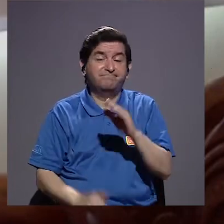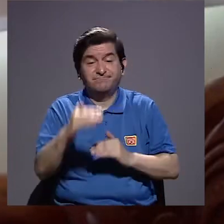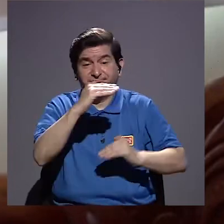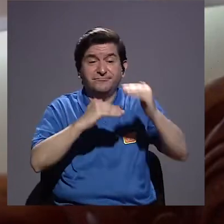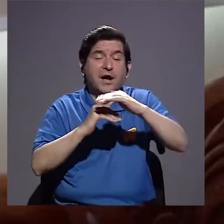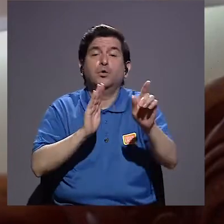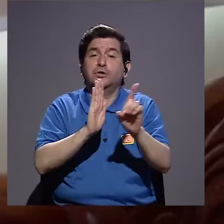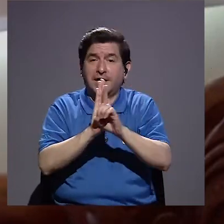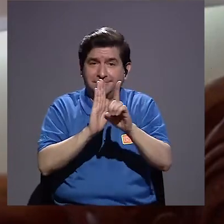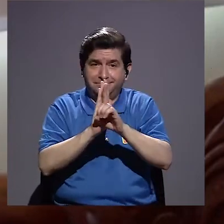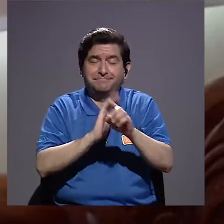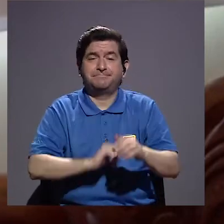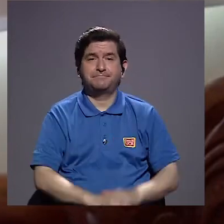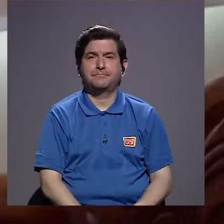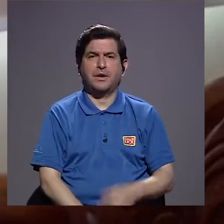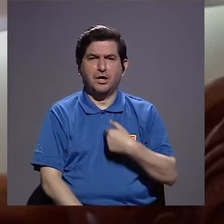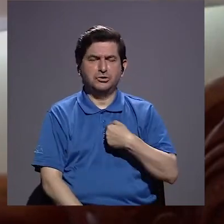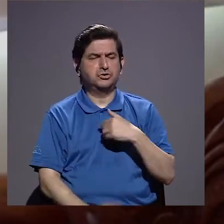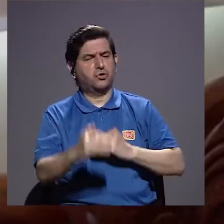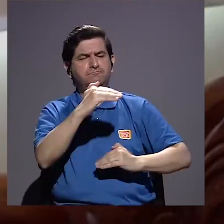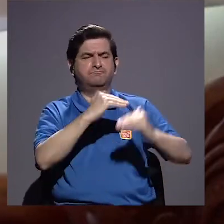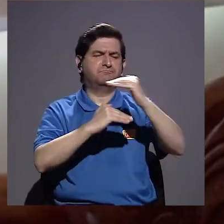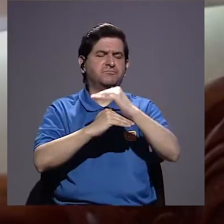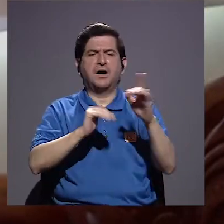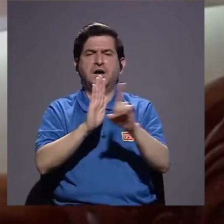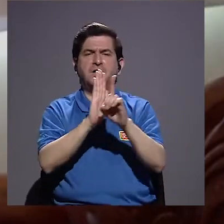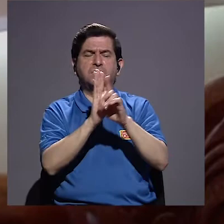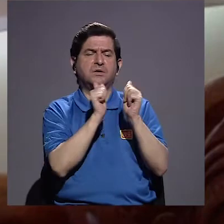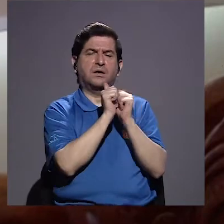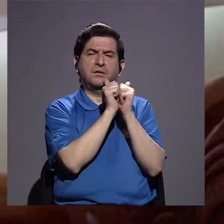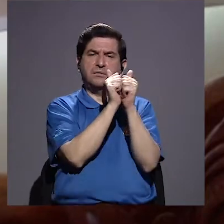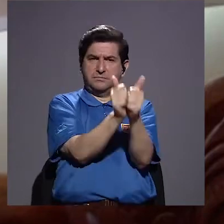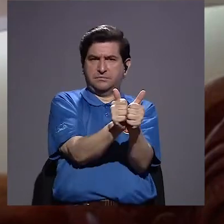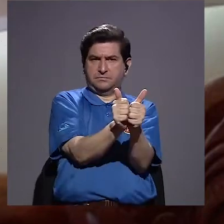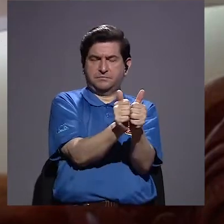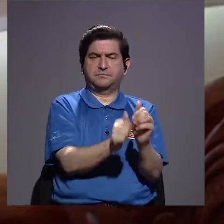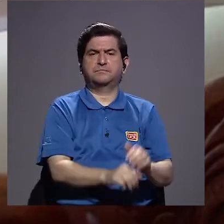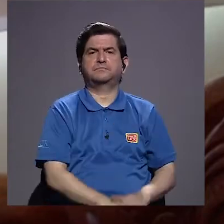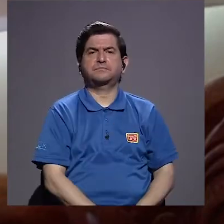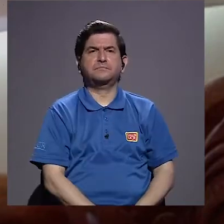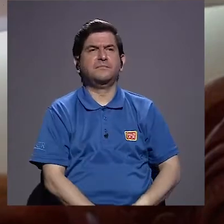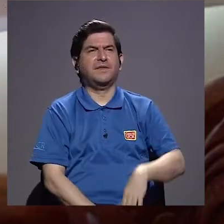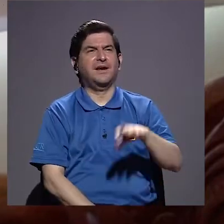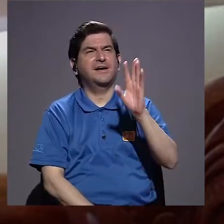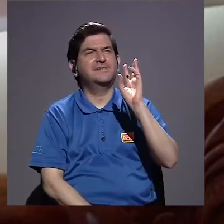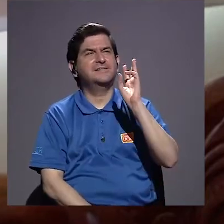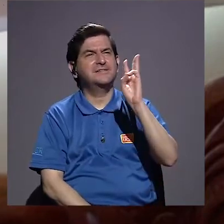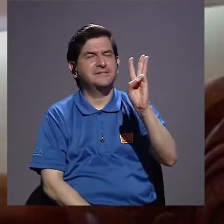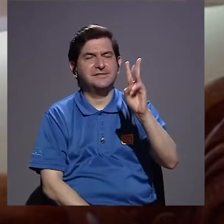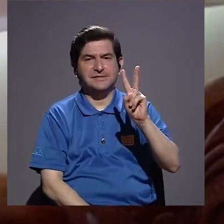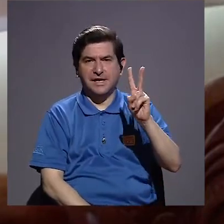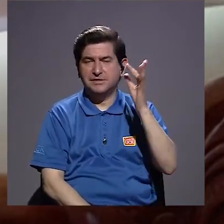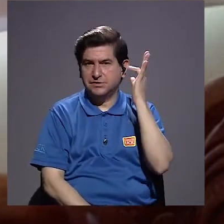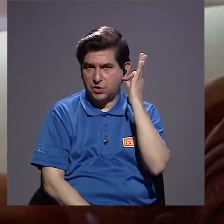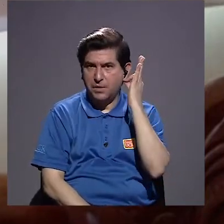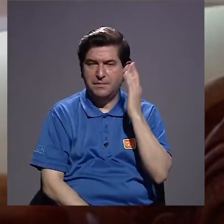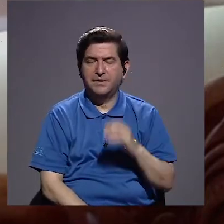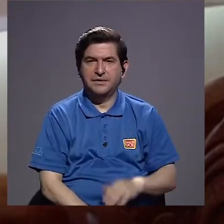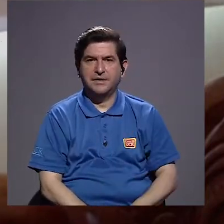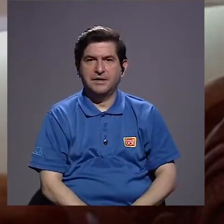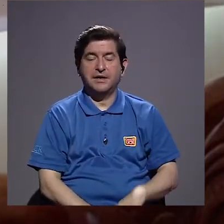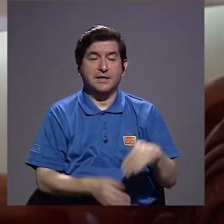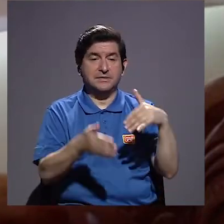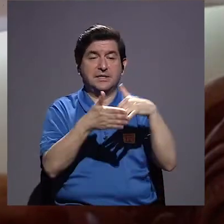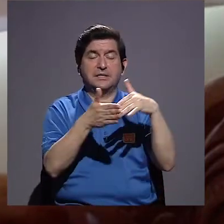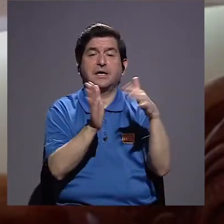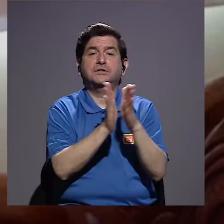Derecho. Y llegué a la Facultad de Derecho en compañía de 6 compañeras